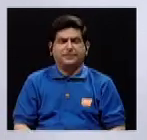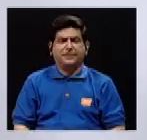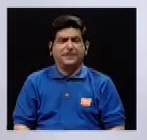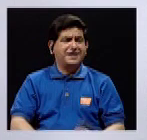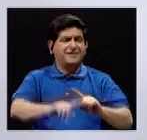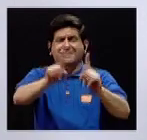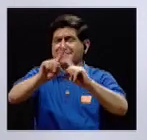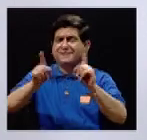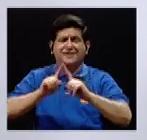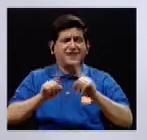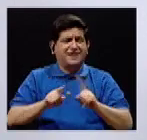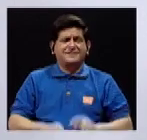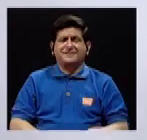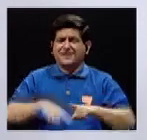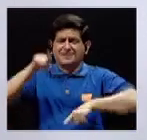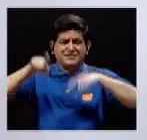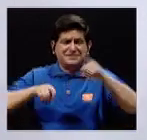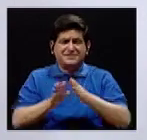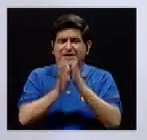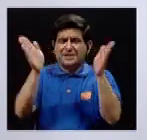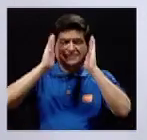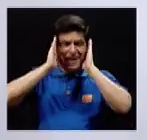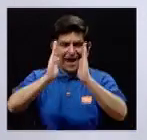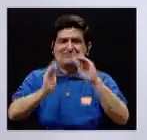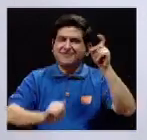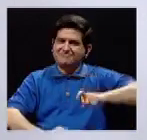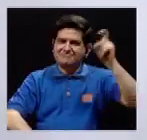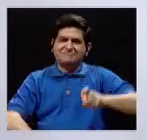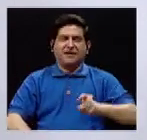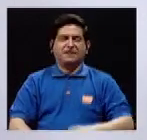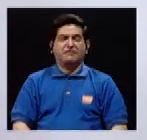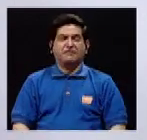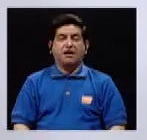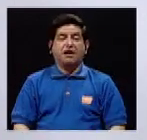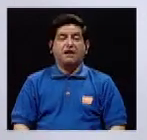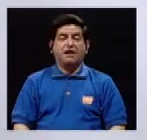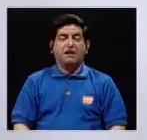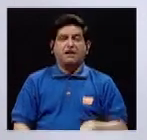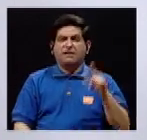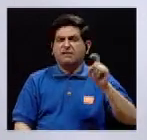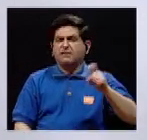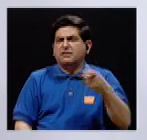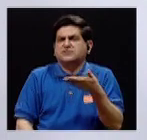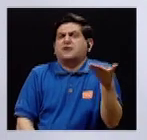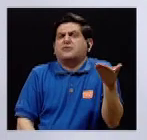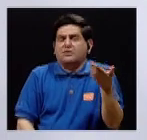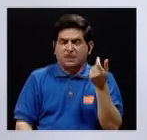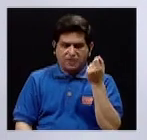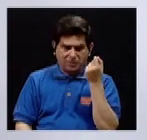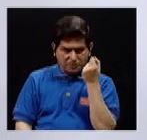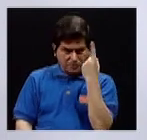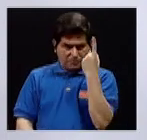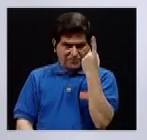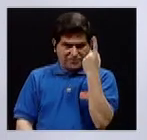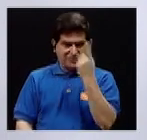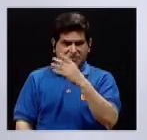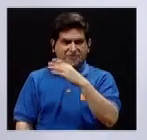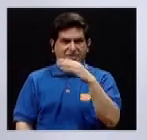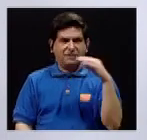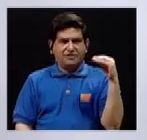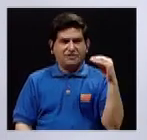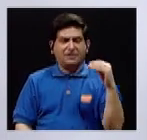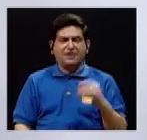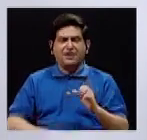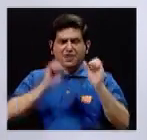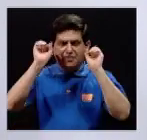hay que atender las diversidades en general y para eso eh pues es necesario comprender y